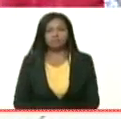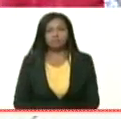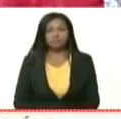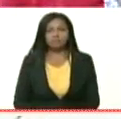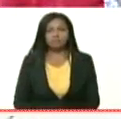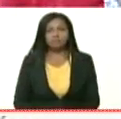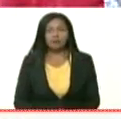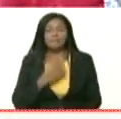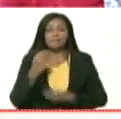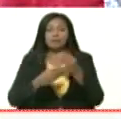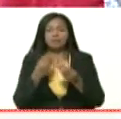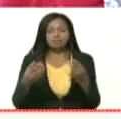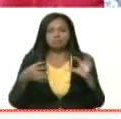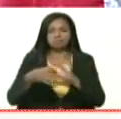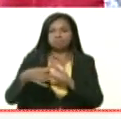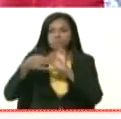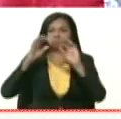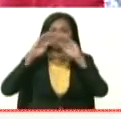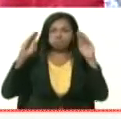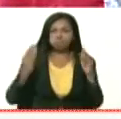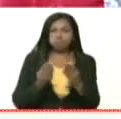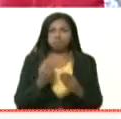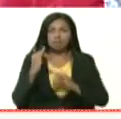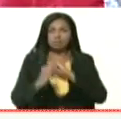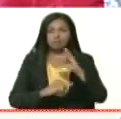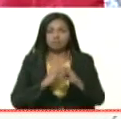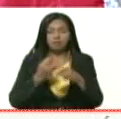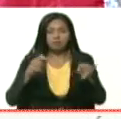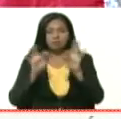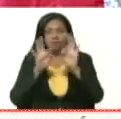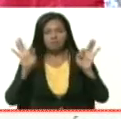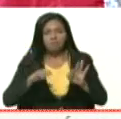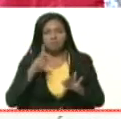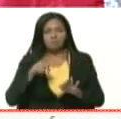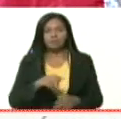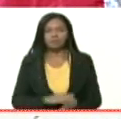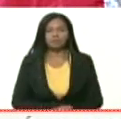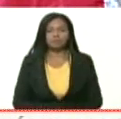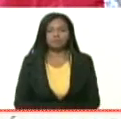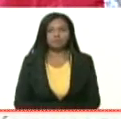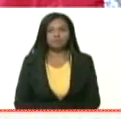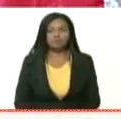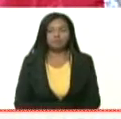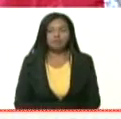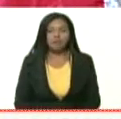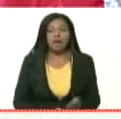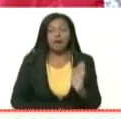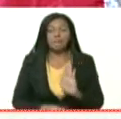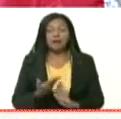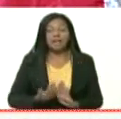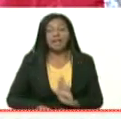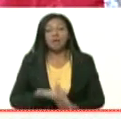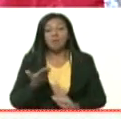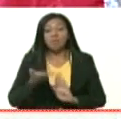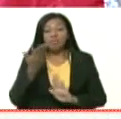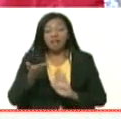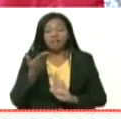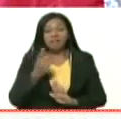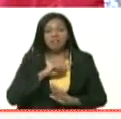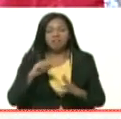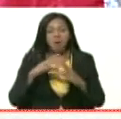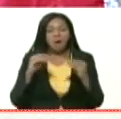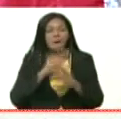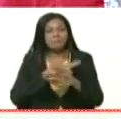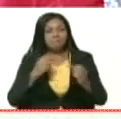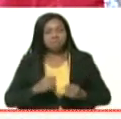1949. Para gestar las alianzas mundiales, internacionales. La más importante de todas, con la